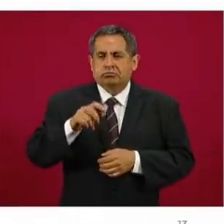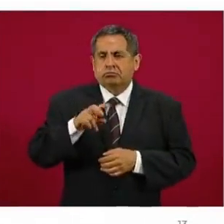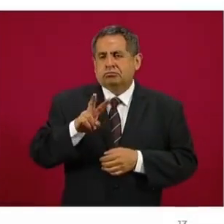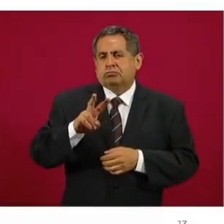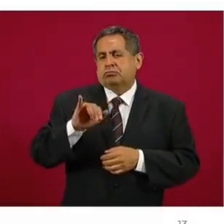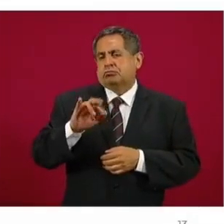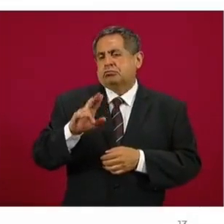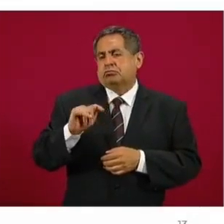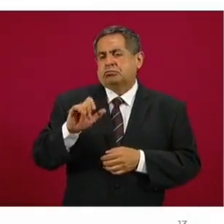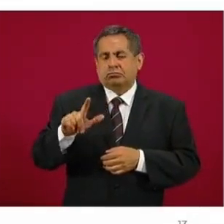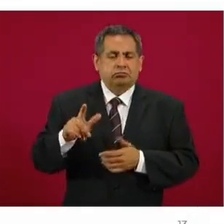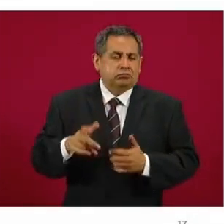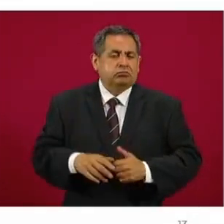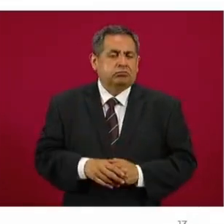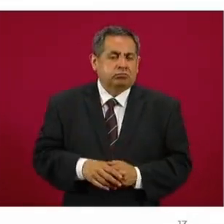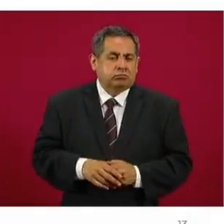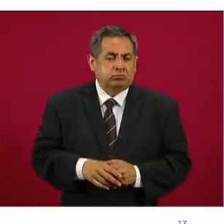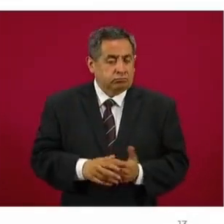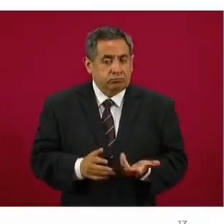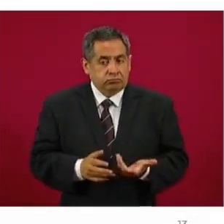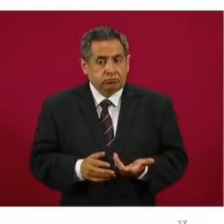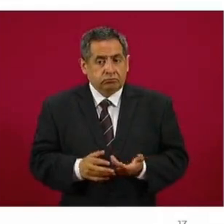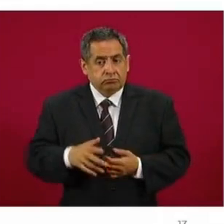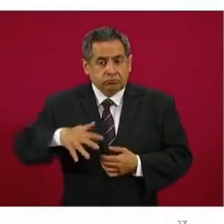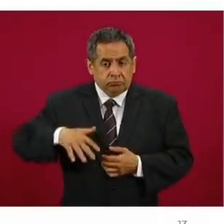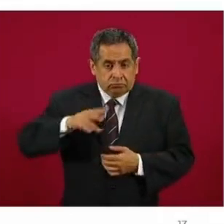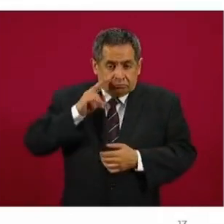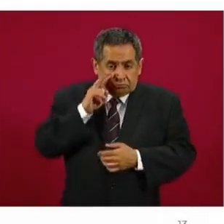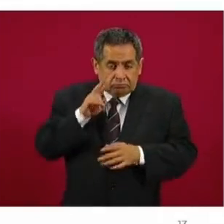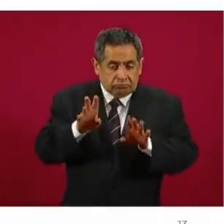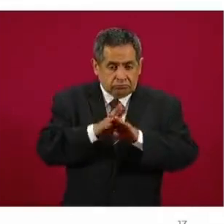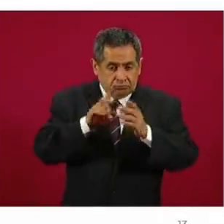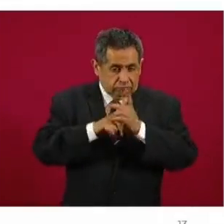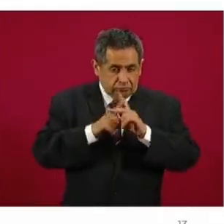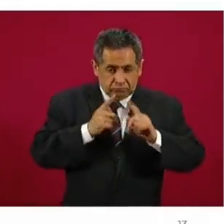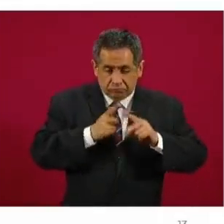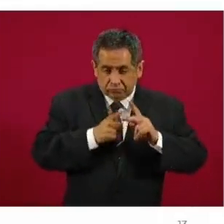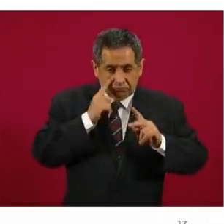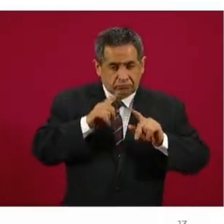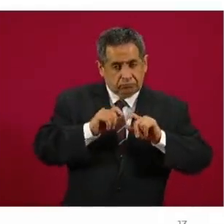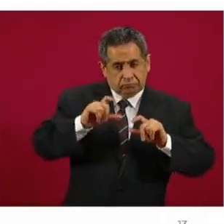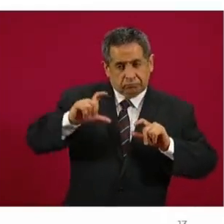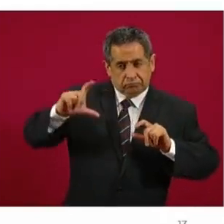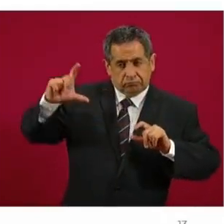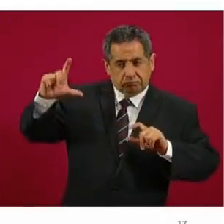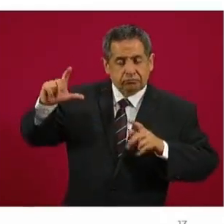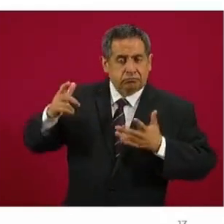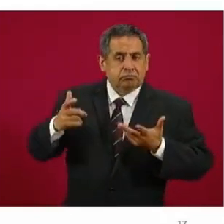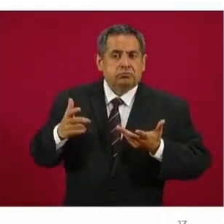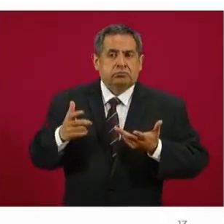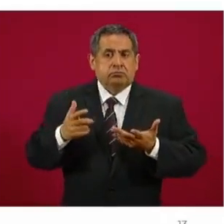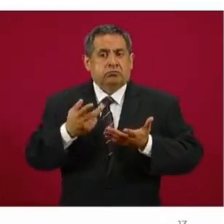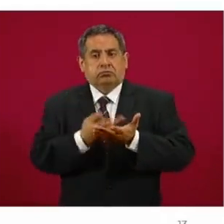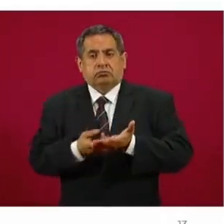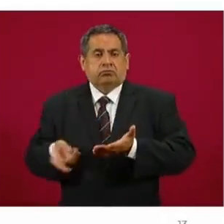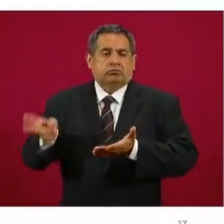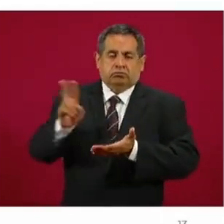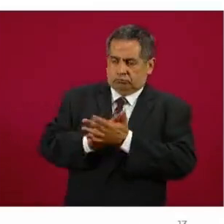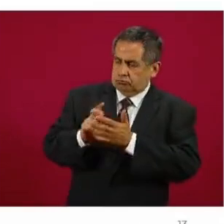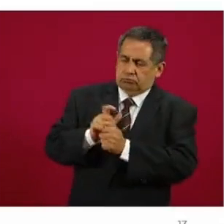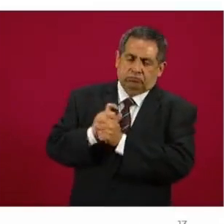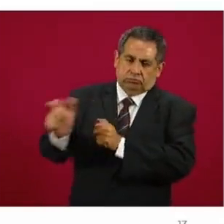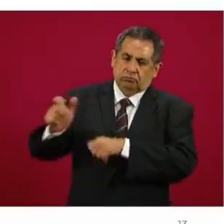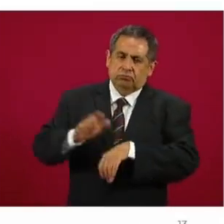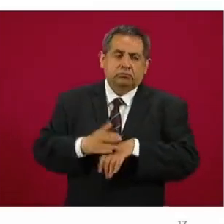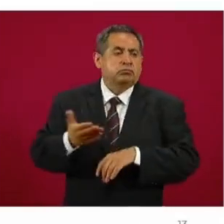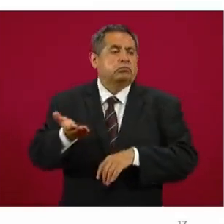cifras virtuales, ¿no? Como se puede observar en la gráfica, es impresionante porque se va al doble con relación a